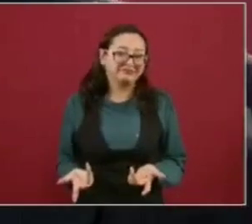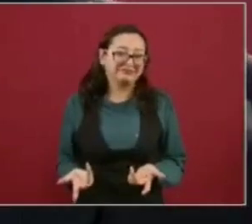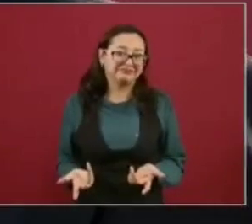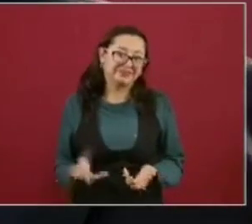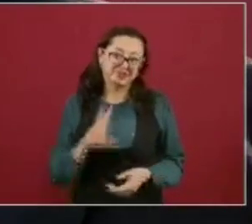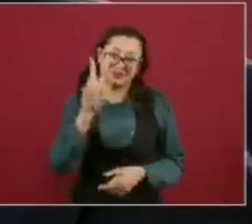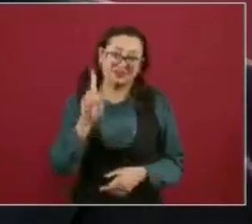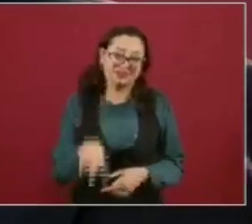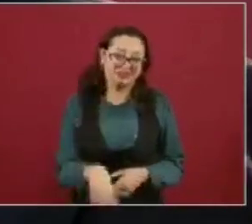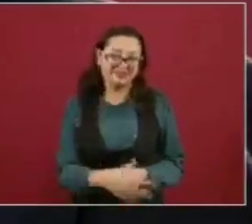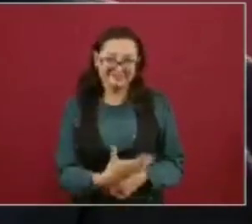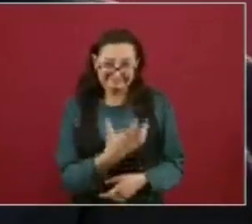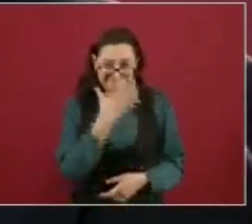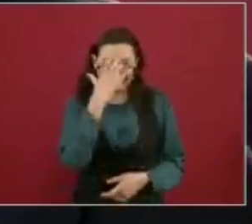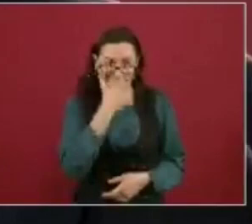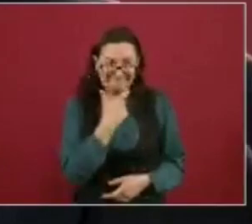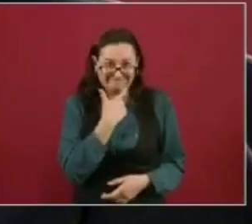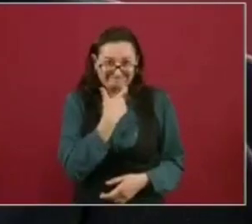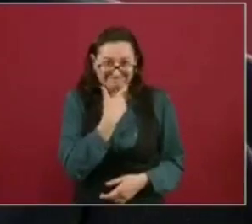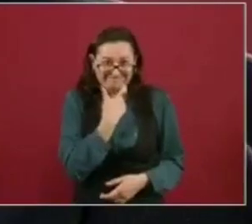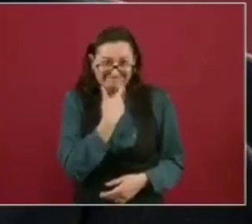ridículo.